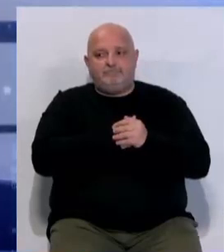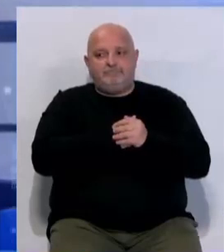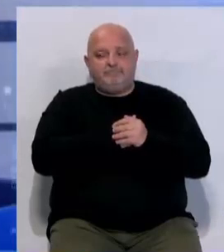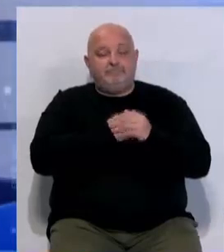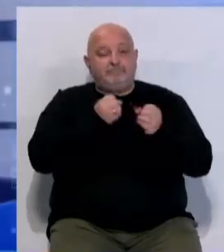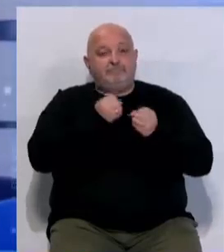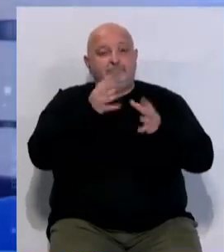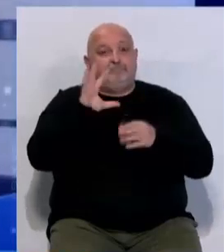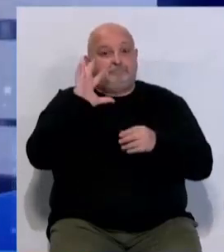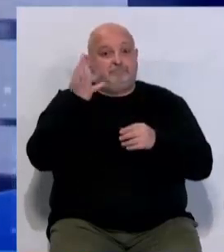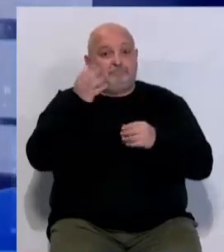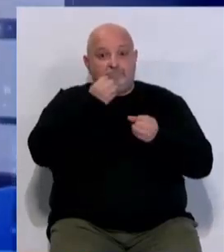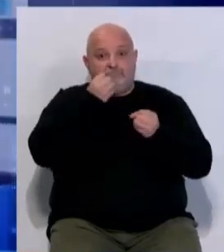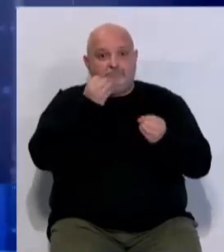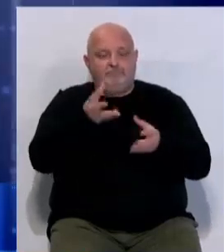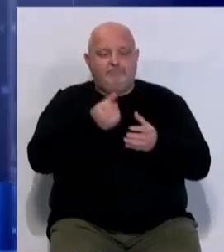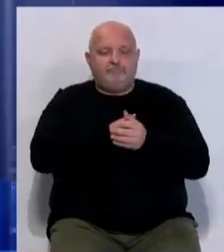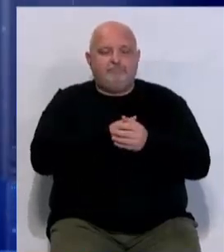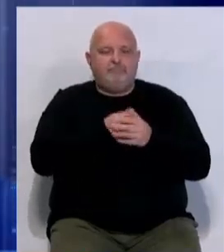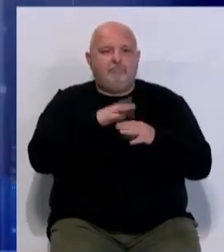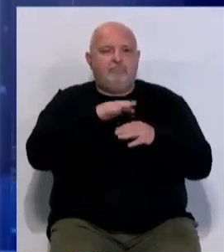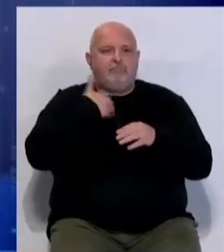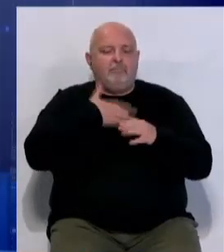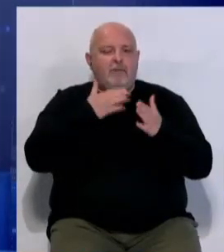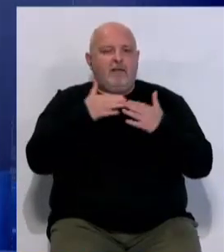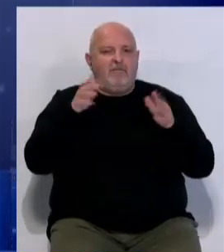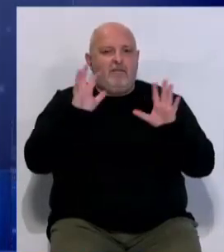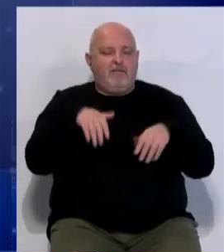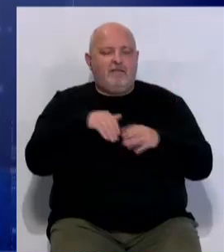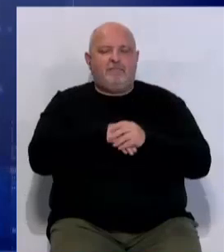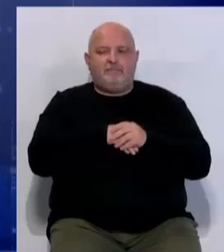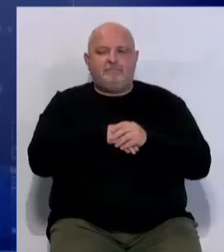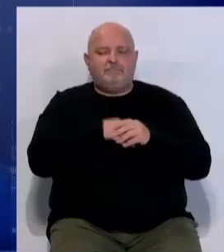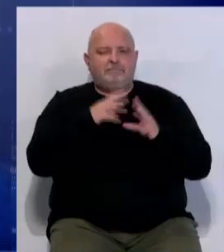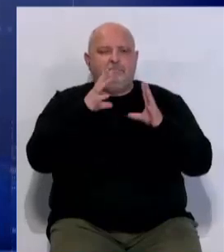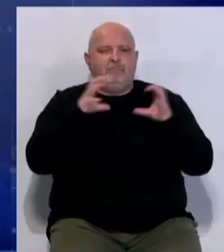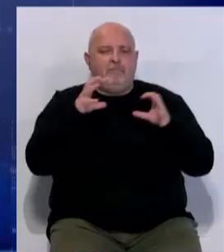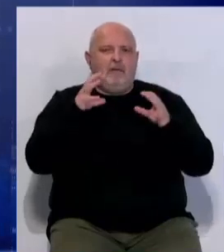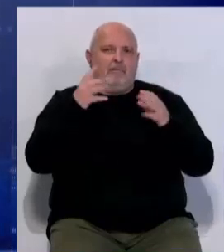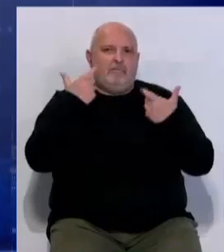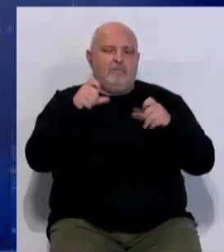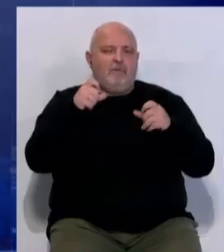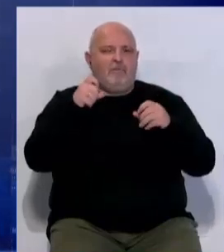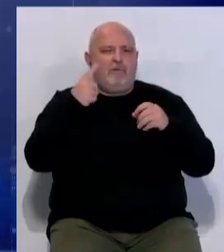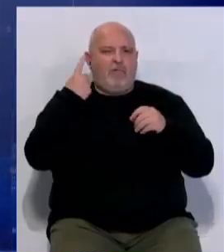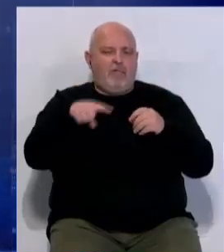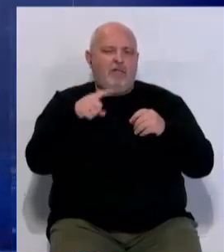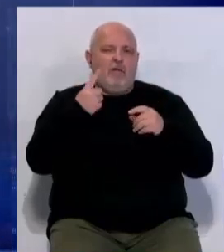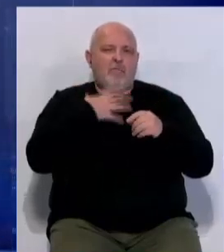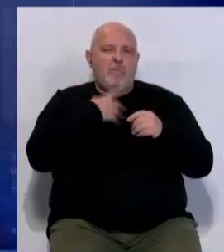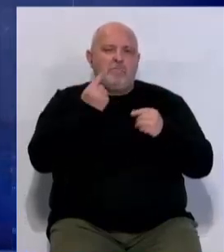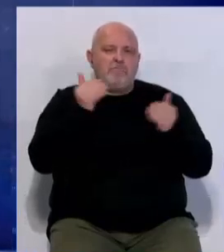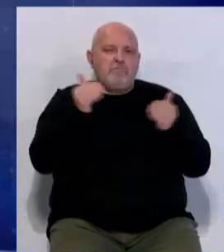La agencia estatal de meteorología informa de un tiempo para mañana en la bahía de Cádiz con cielos parcialmente cubiertos y con